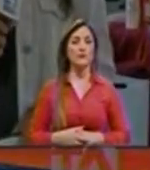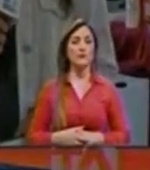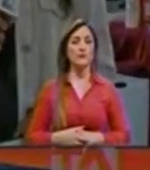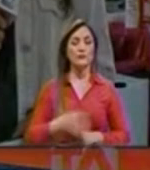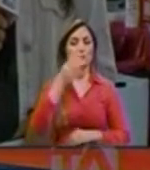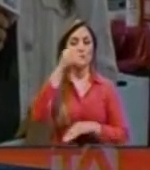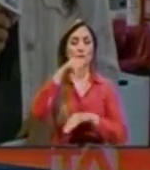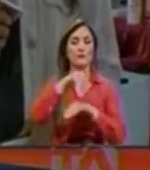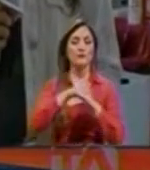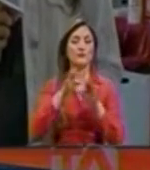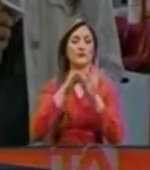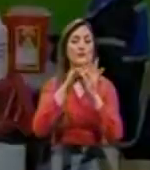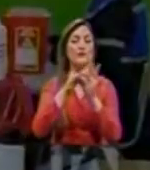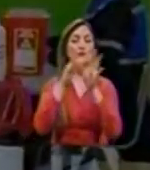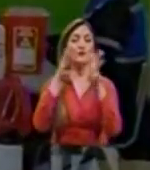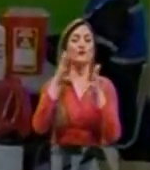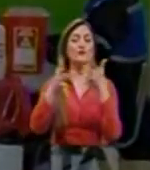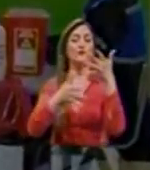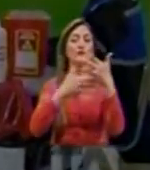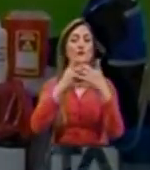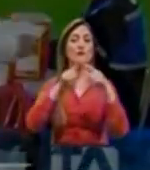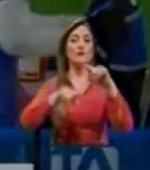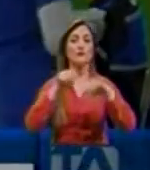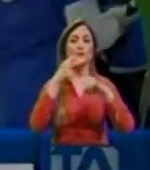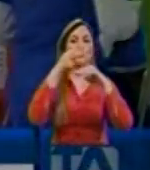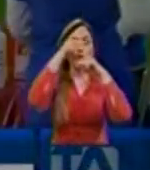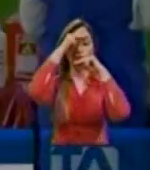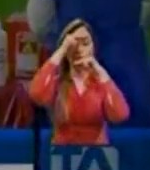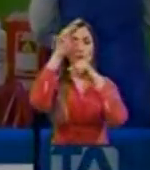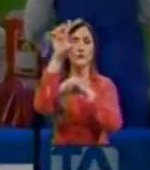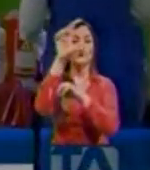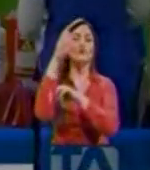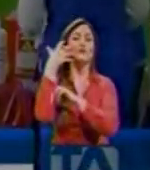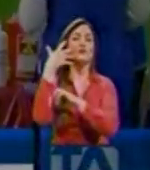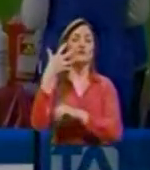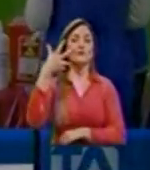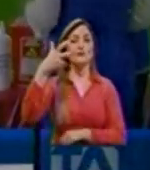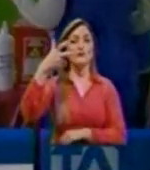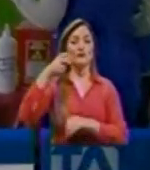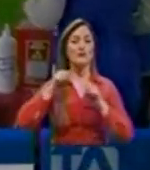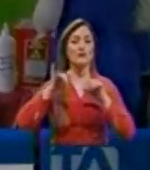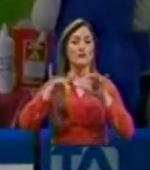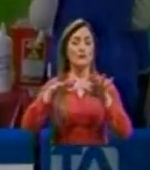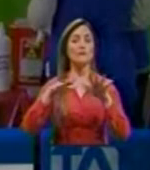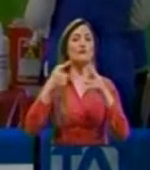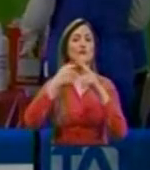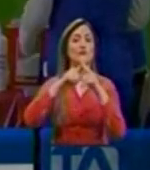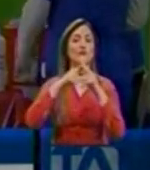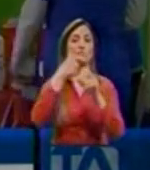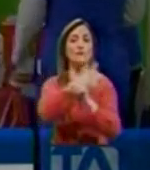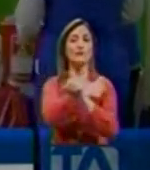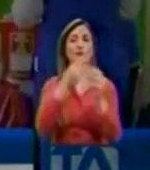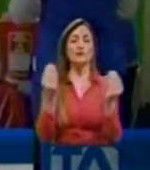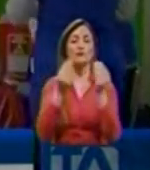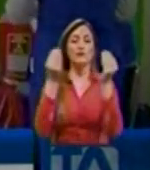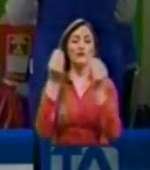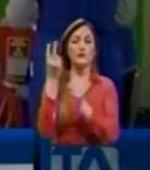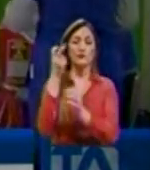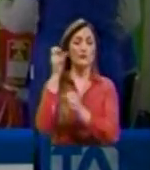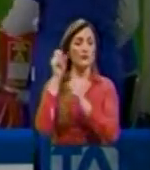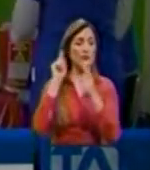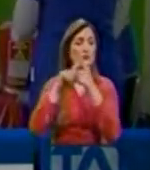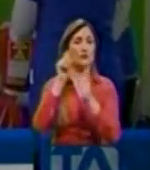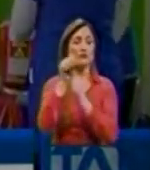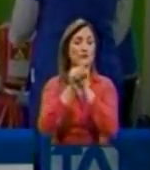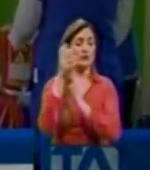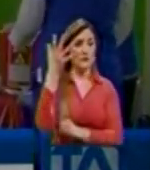Buenas tardes, compañeras, amigos televidentes. Así es, este lunes 13 de septiembre inició la vacunación para adolescentes de entre 12 a 15 años. En